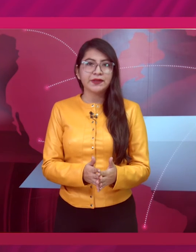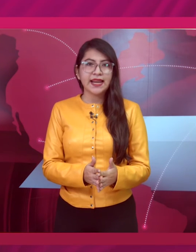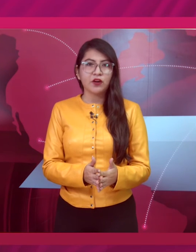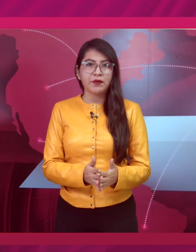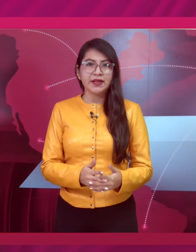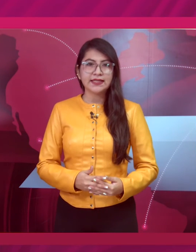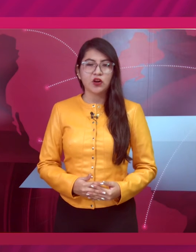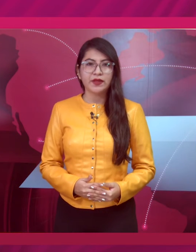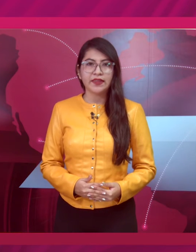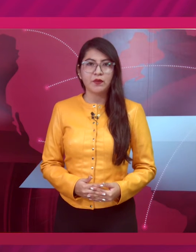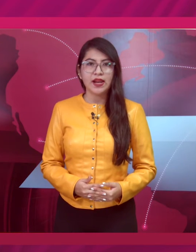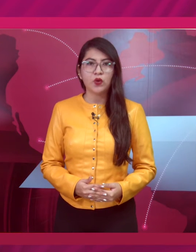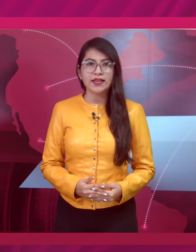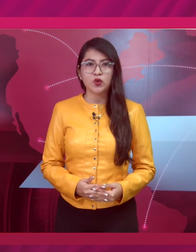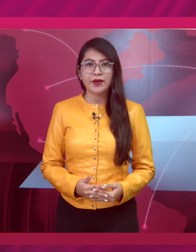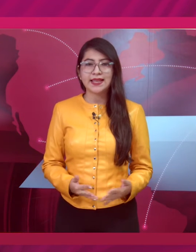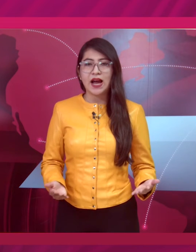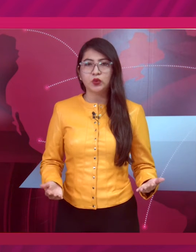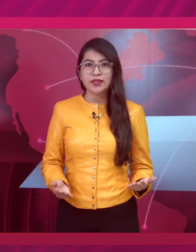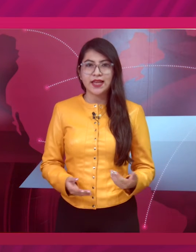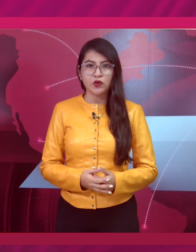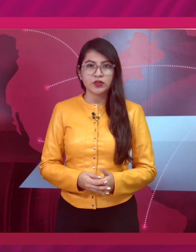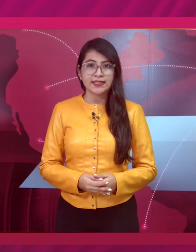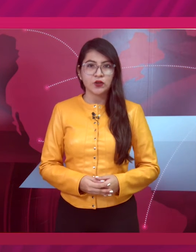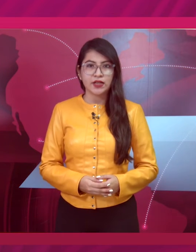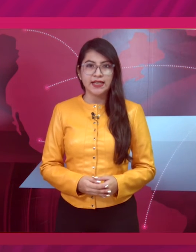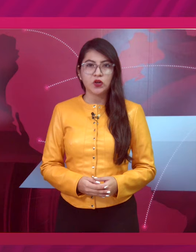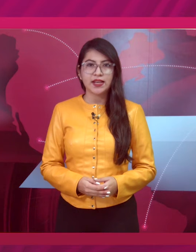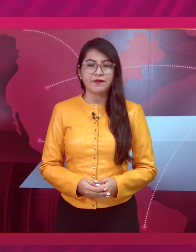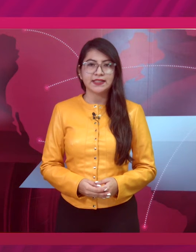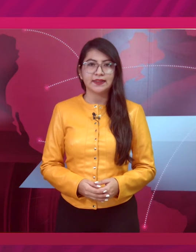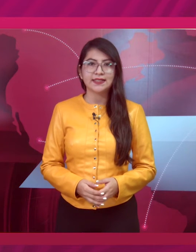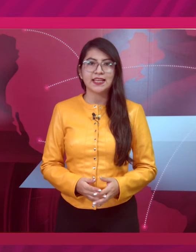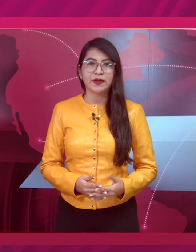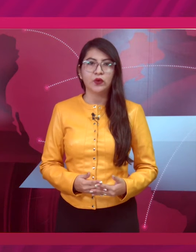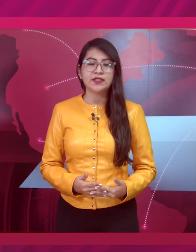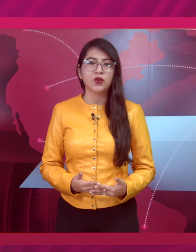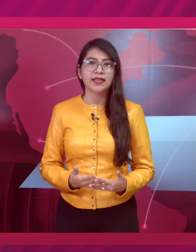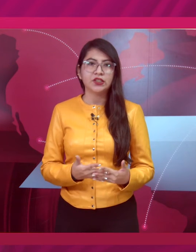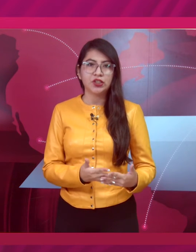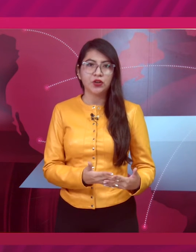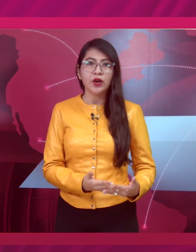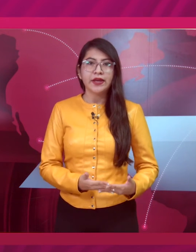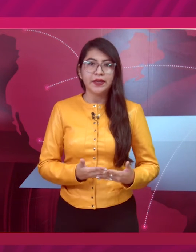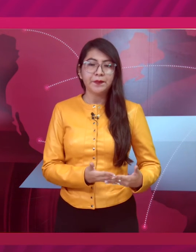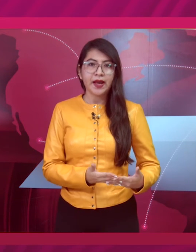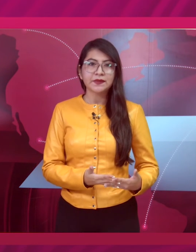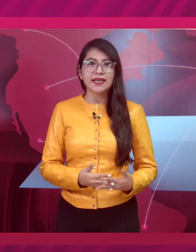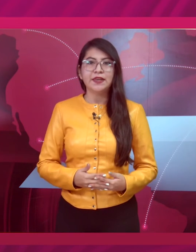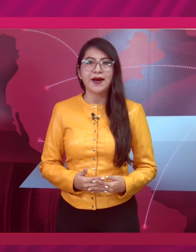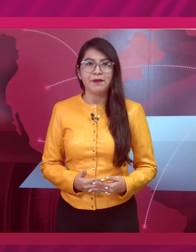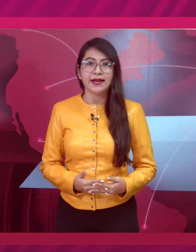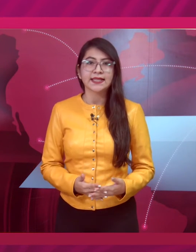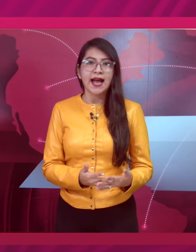A través de la COFEPRIS, el Comité de Moléculas Nuevas ha autorizado los ensayos clínicos de la fase 3 de las vacunas de origen chino,